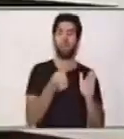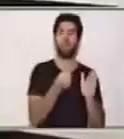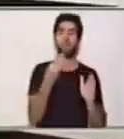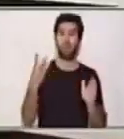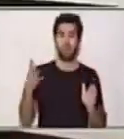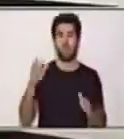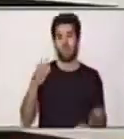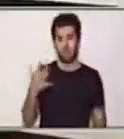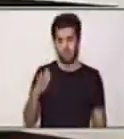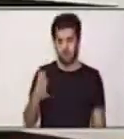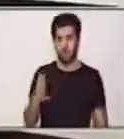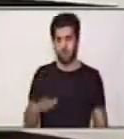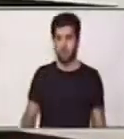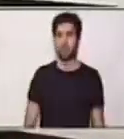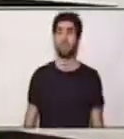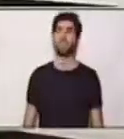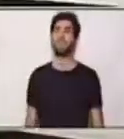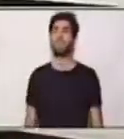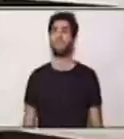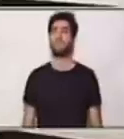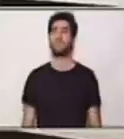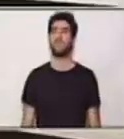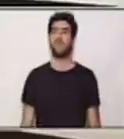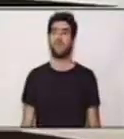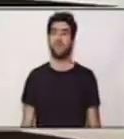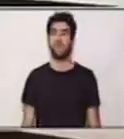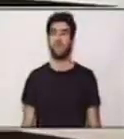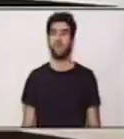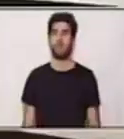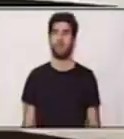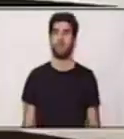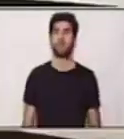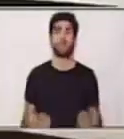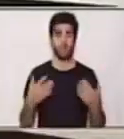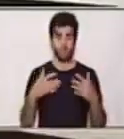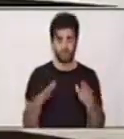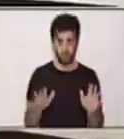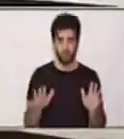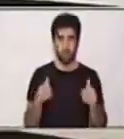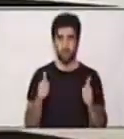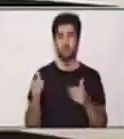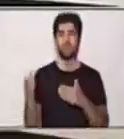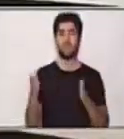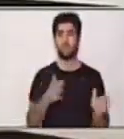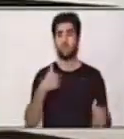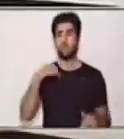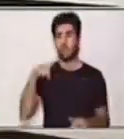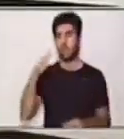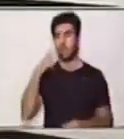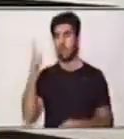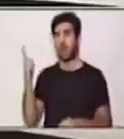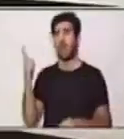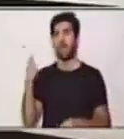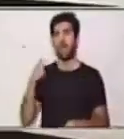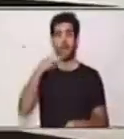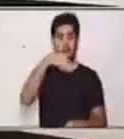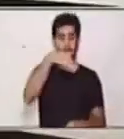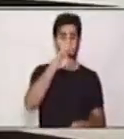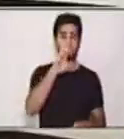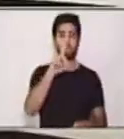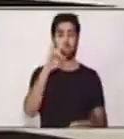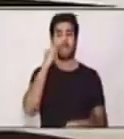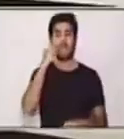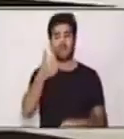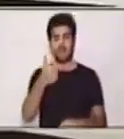numérico. Entonces, vamos a iniciar calculando media